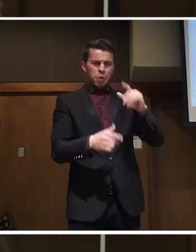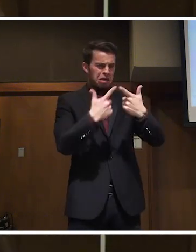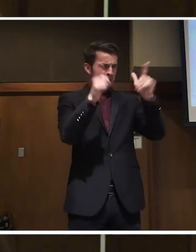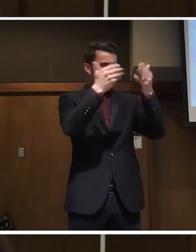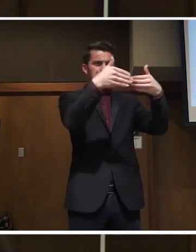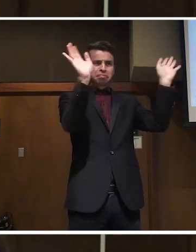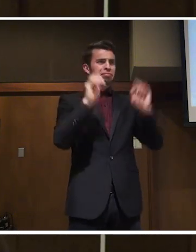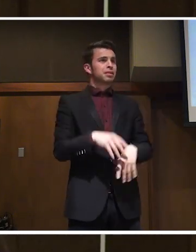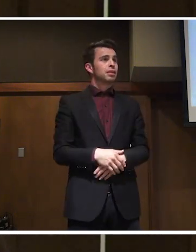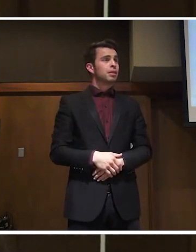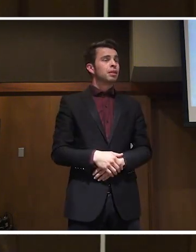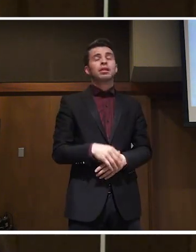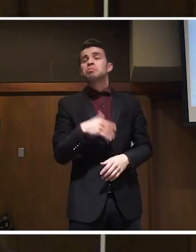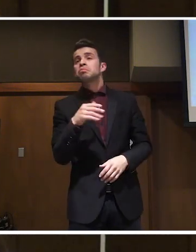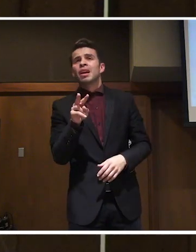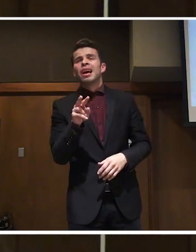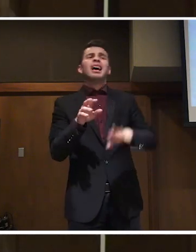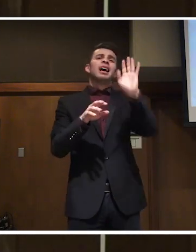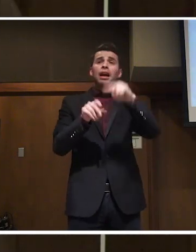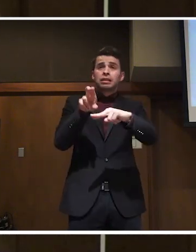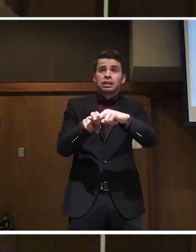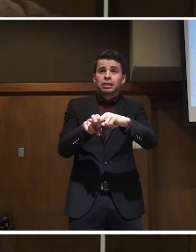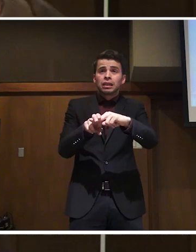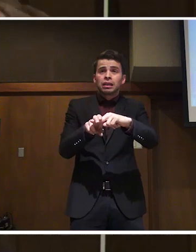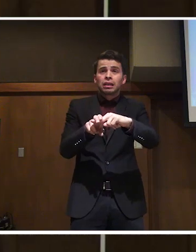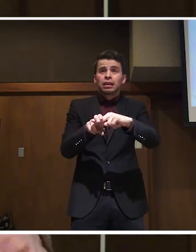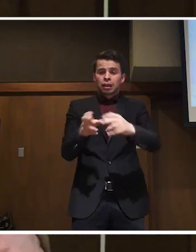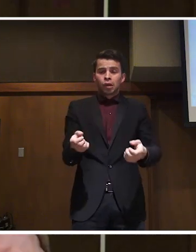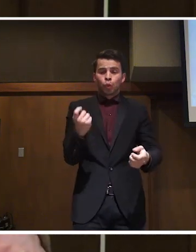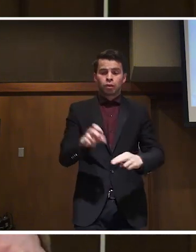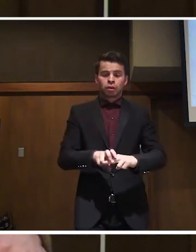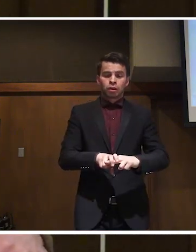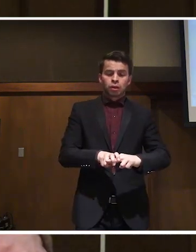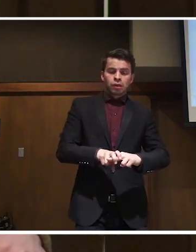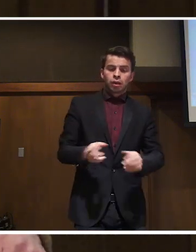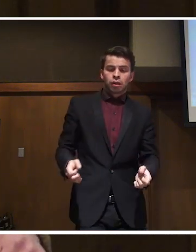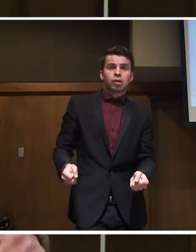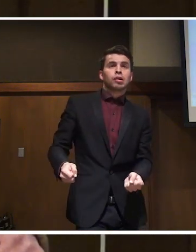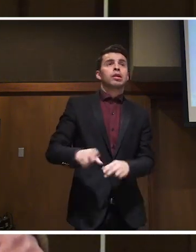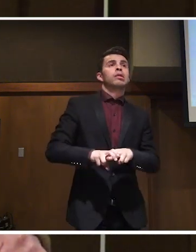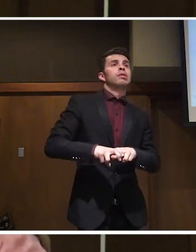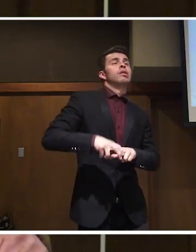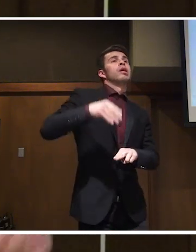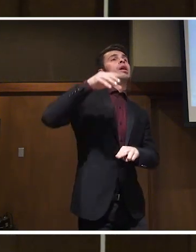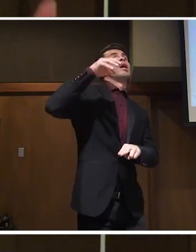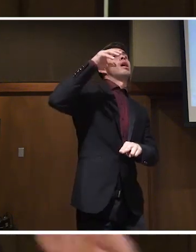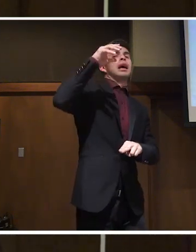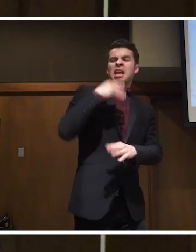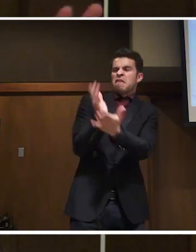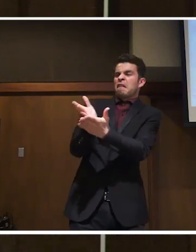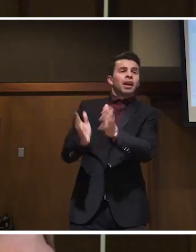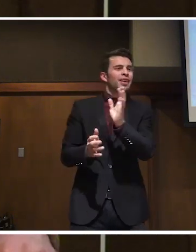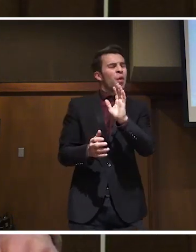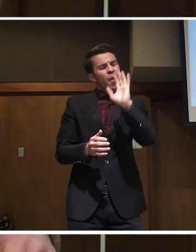Todavía hay que sentarse en una silla y si uno se mueve llega un señor y lo regaña a uno por haberse parado en la silla con el número que le dieron.